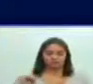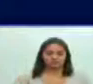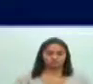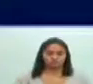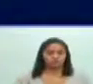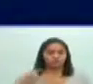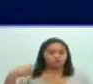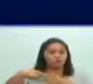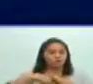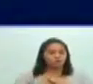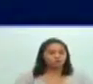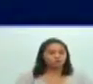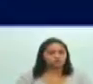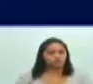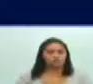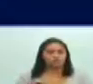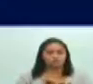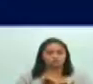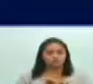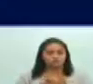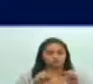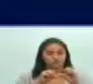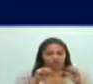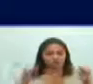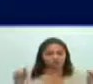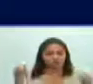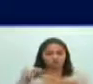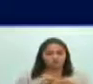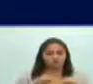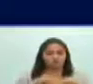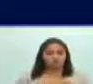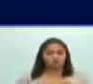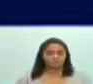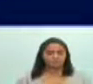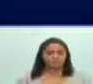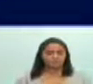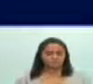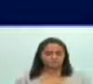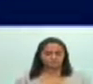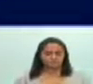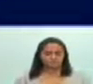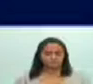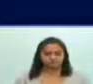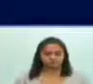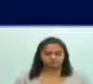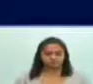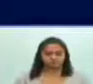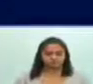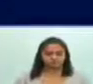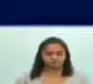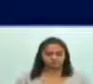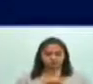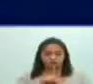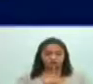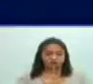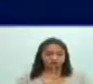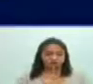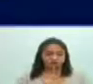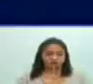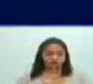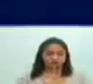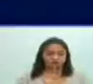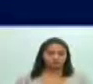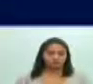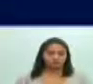profundizar cuando estudien las oraciones compuestas por subordinación adjetiva. Y los interrogativos y exclamativos, que son